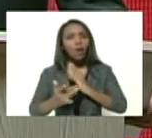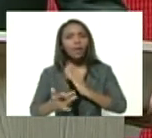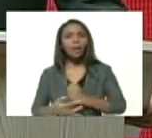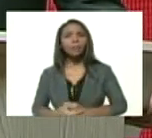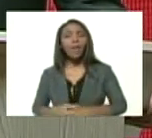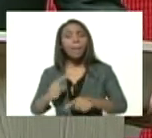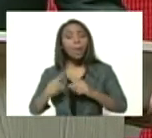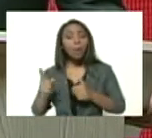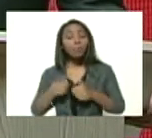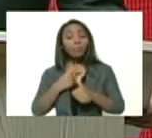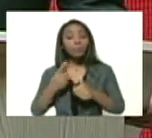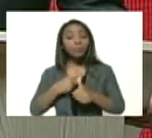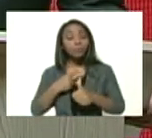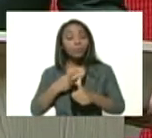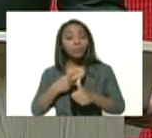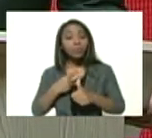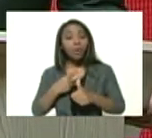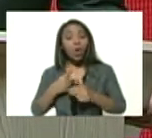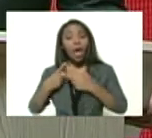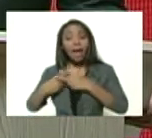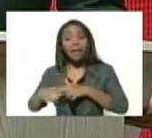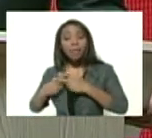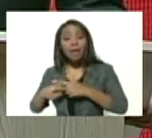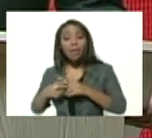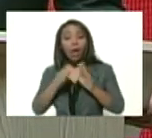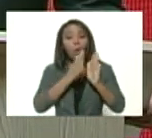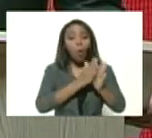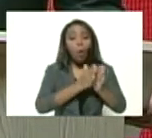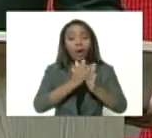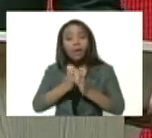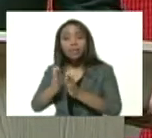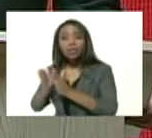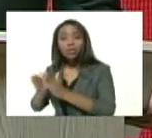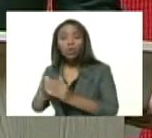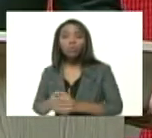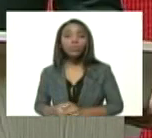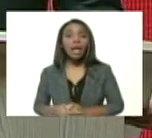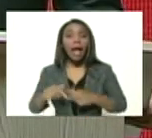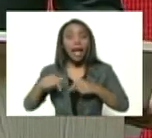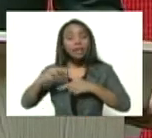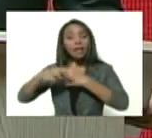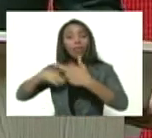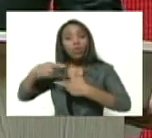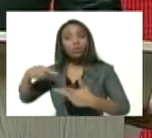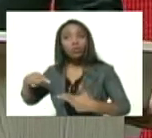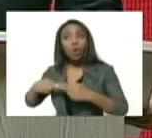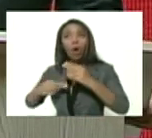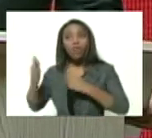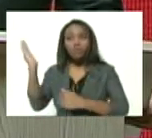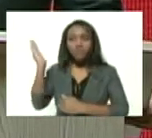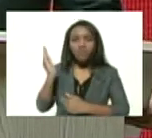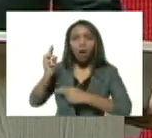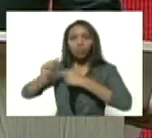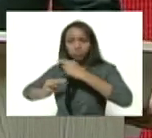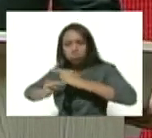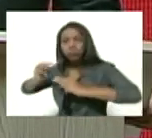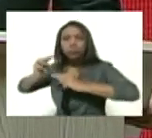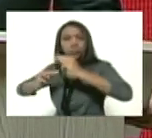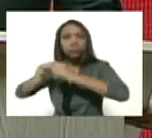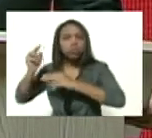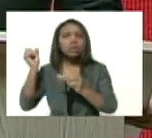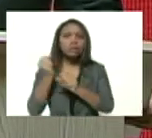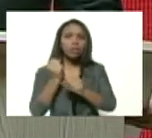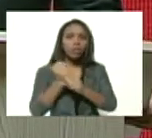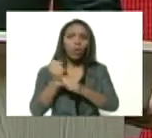pero principalmente con las herramientas de organización que esta revolución ha venido construyendo a todo lo largo de su